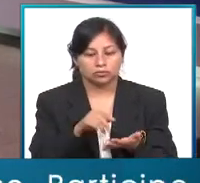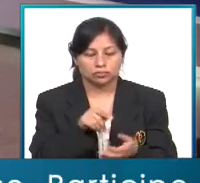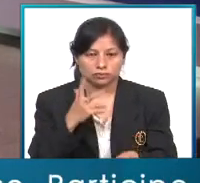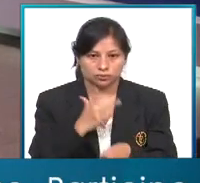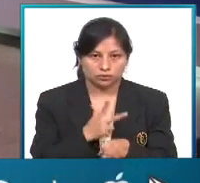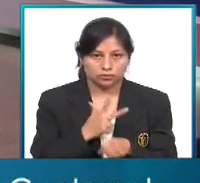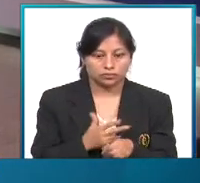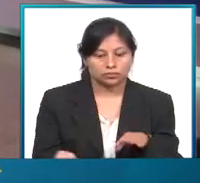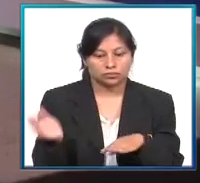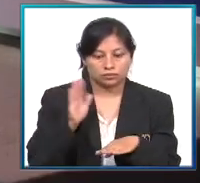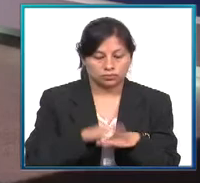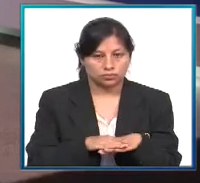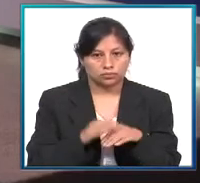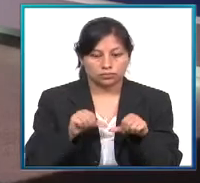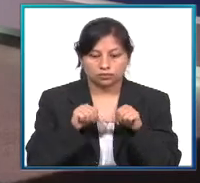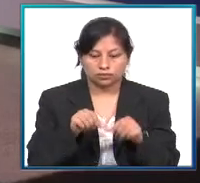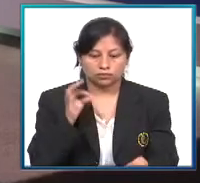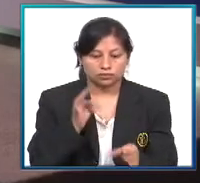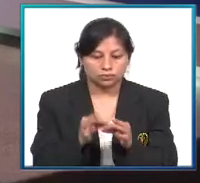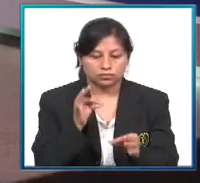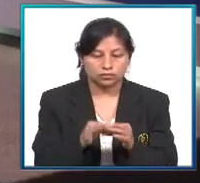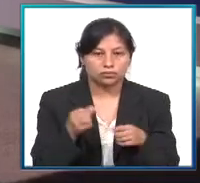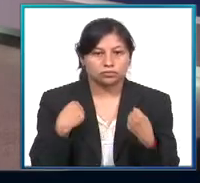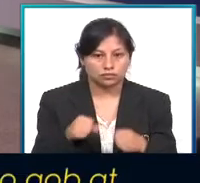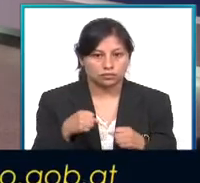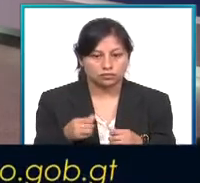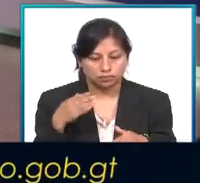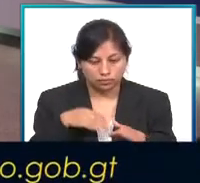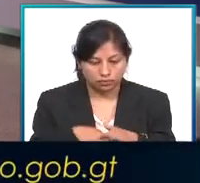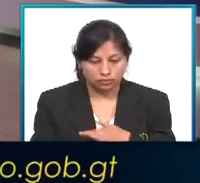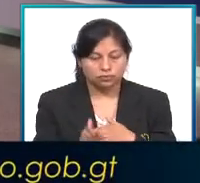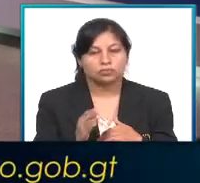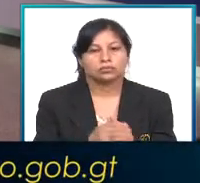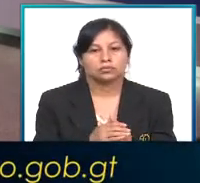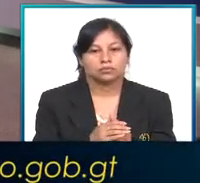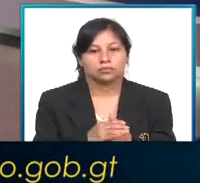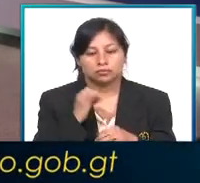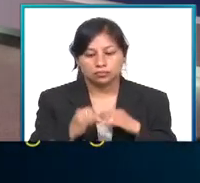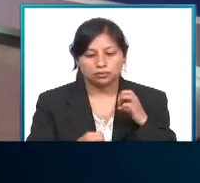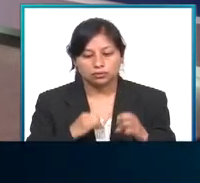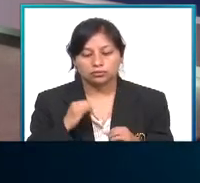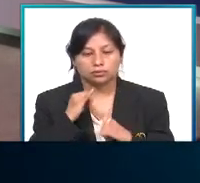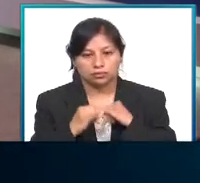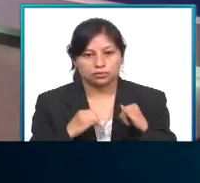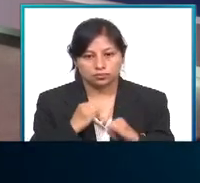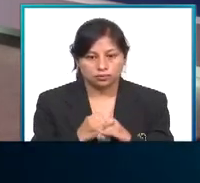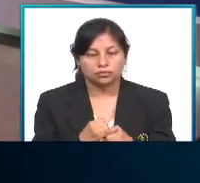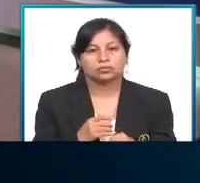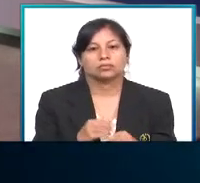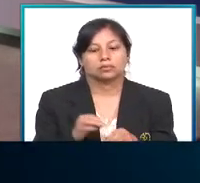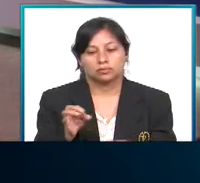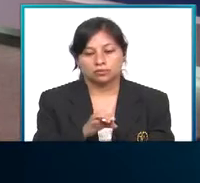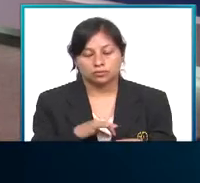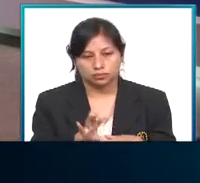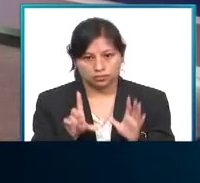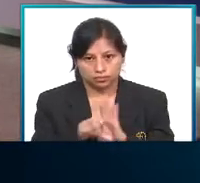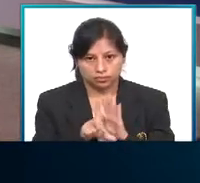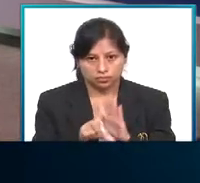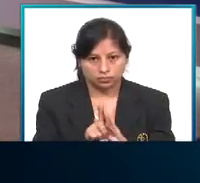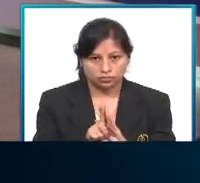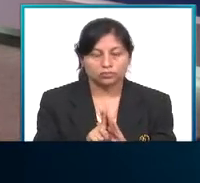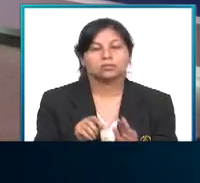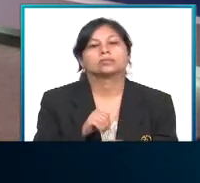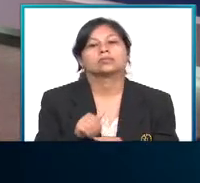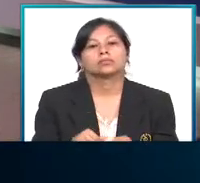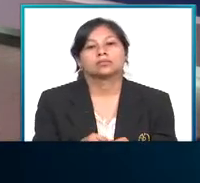Congreso Guate. Además de seguir minuto a minuto el quehacer parlamentario a través de nuestras redes sociales, nuestra fanpage oficial, Organismo Legislativo, en Twitter